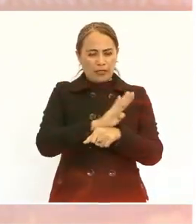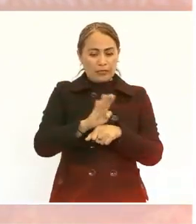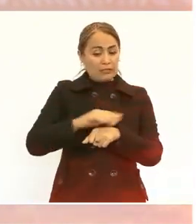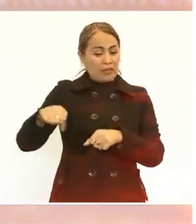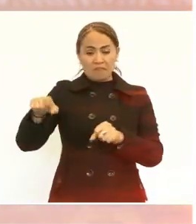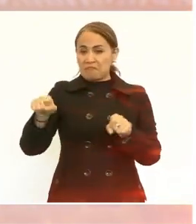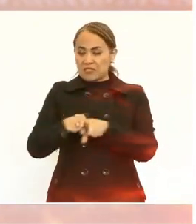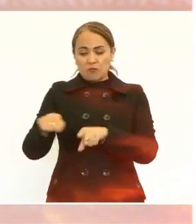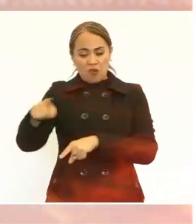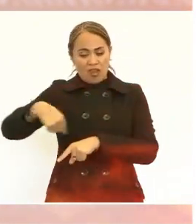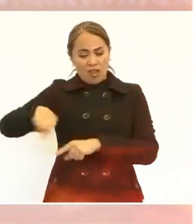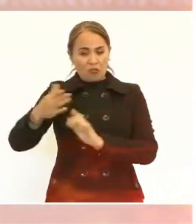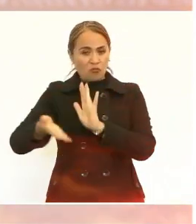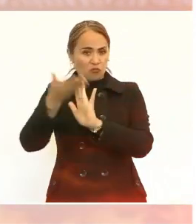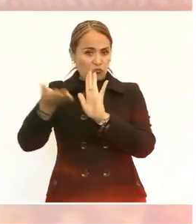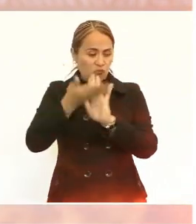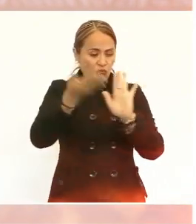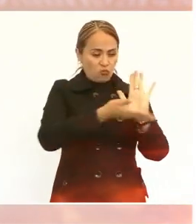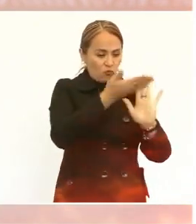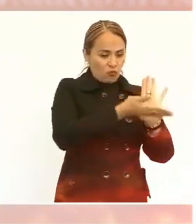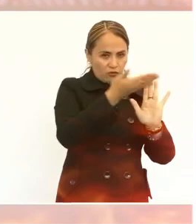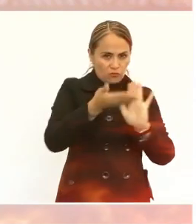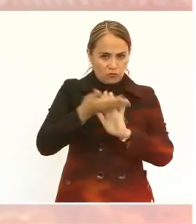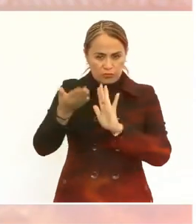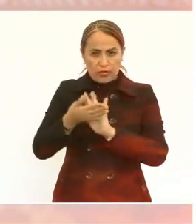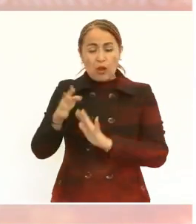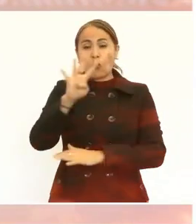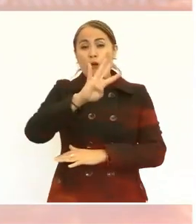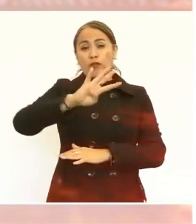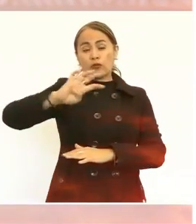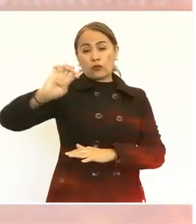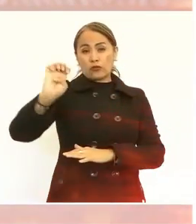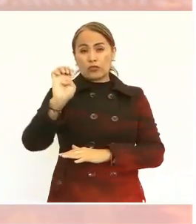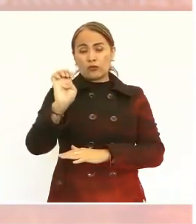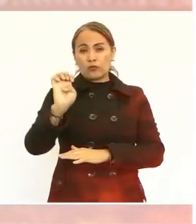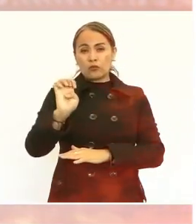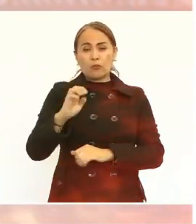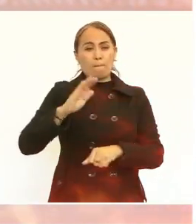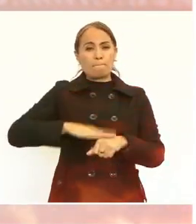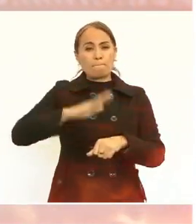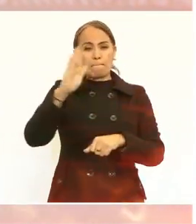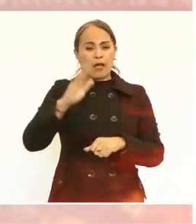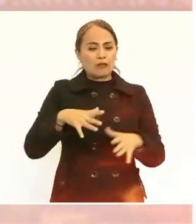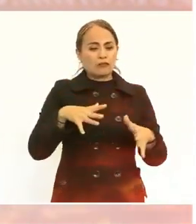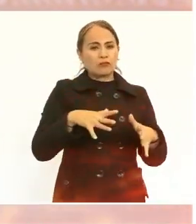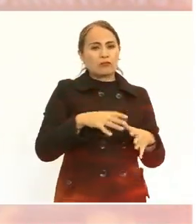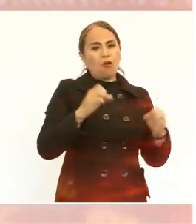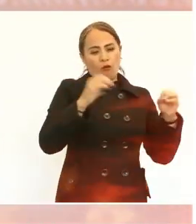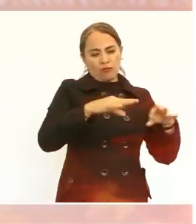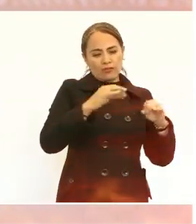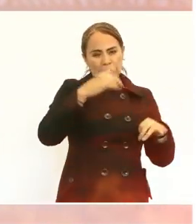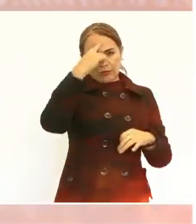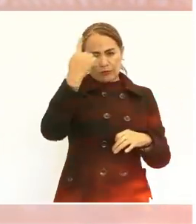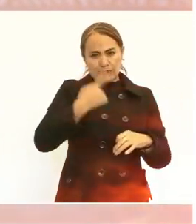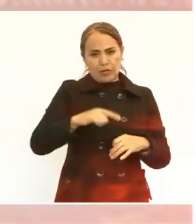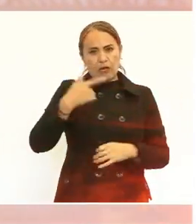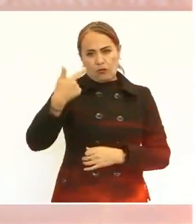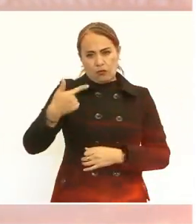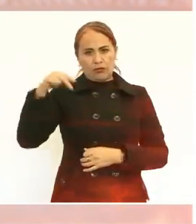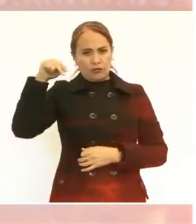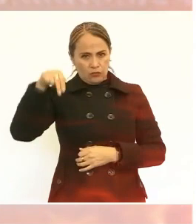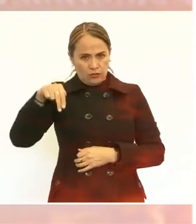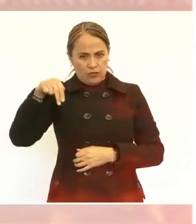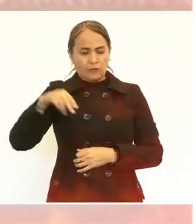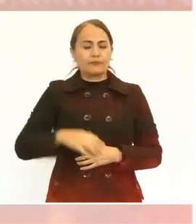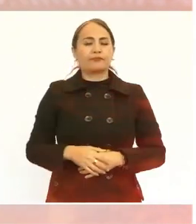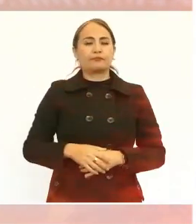del país? Cuando él dice, están cumpliendo con la misión de garantizar la seguridad, en realidad